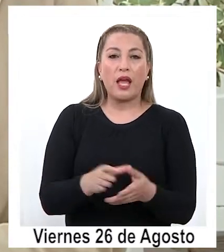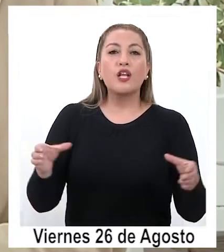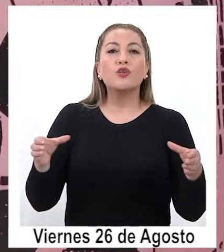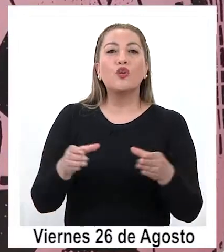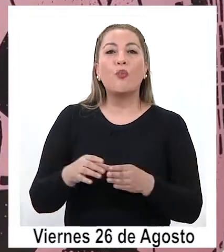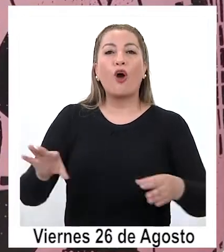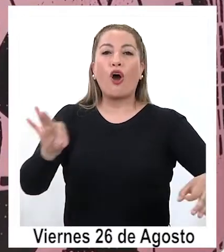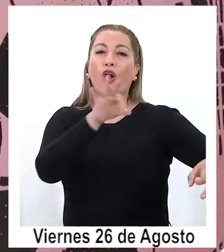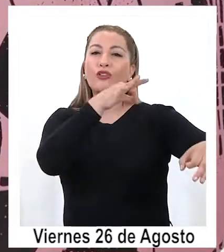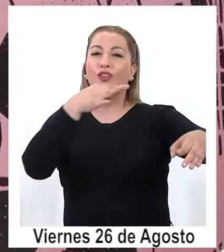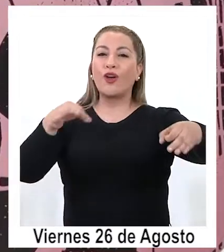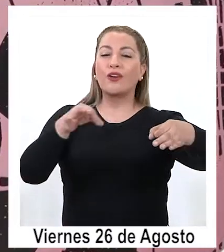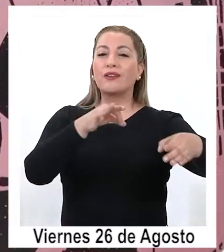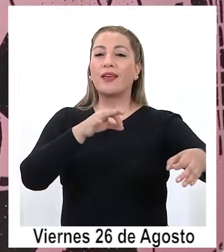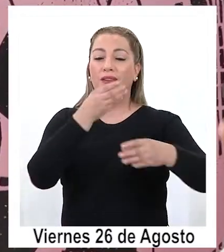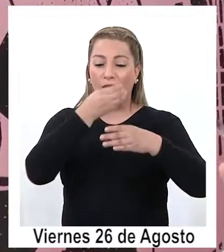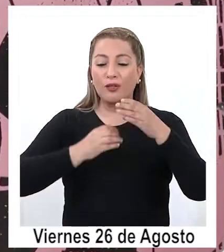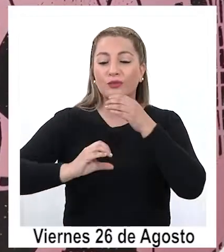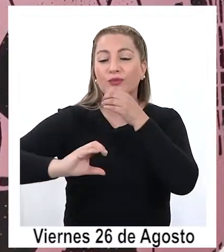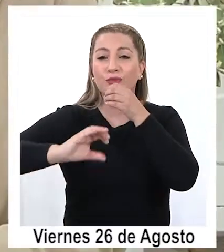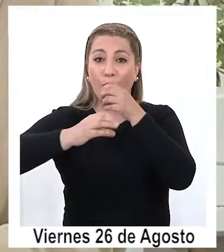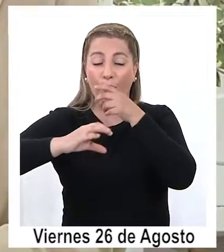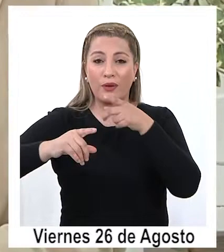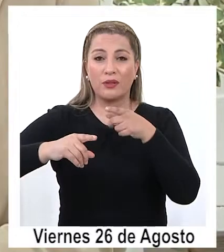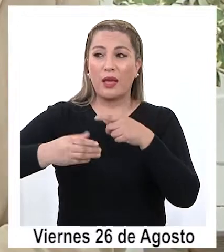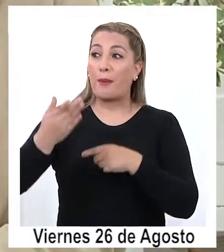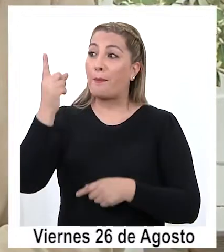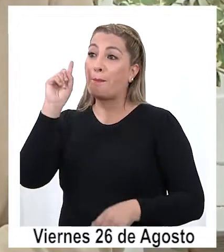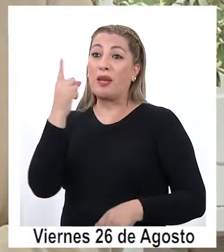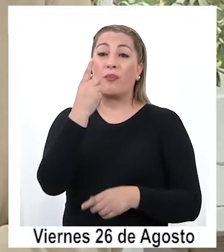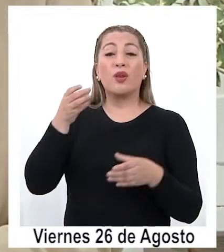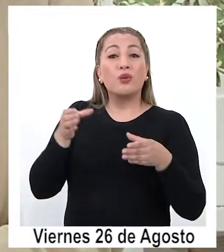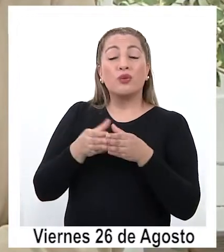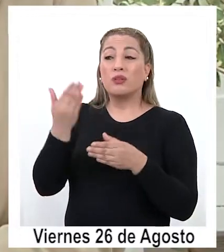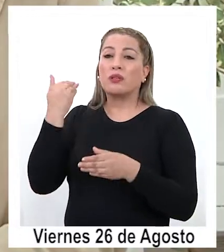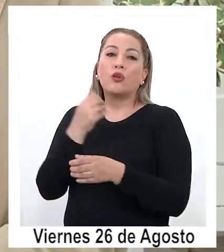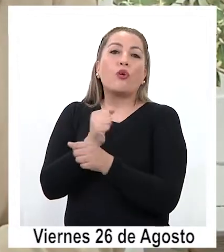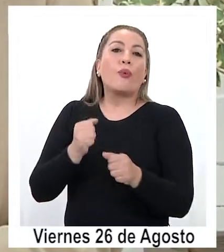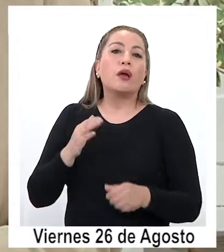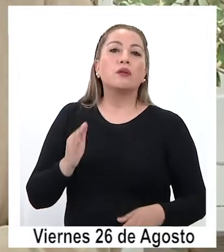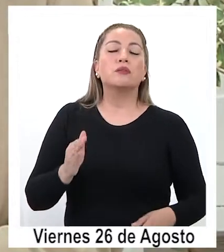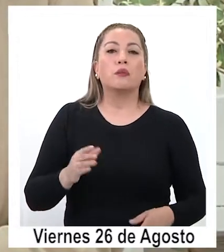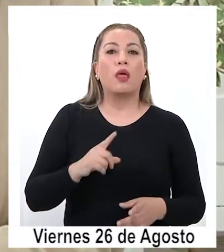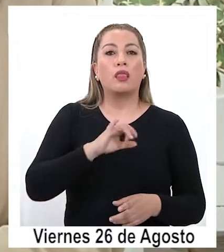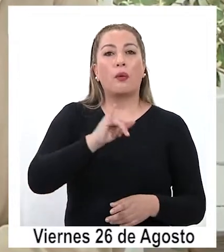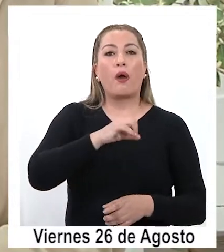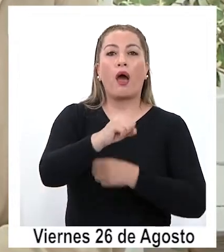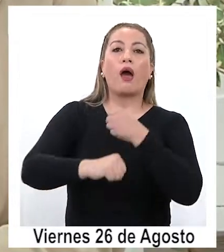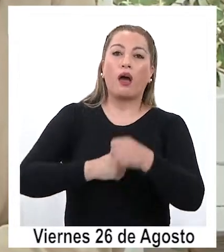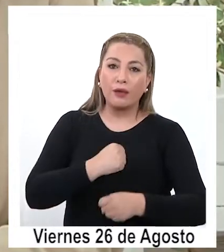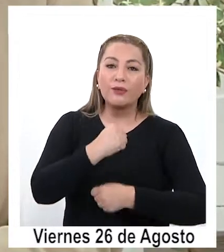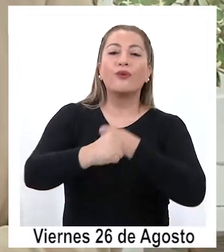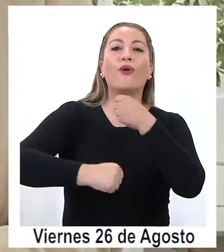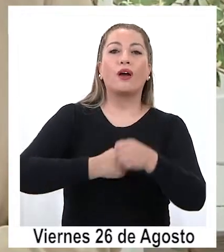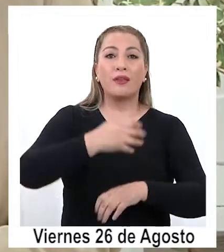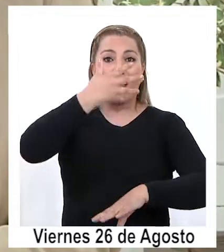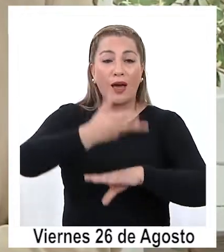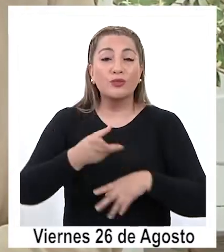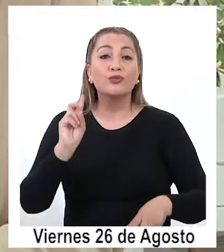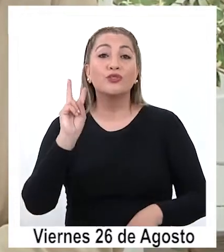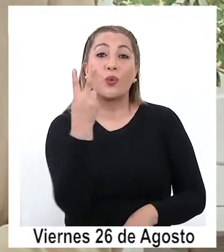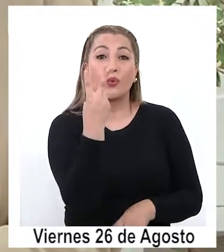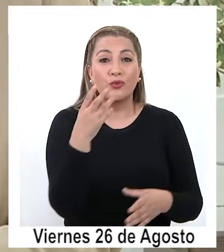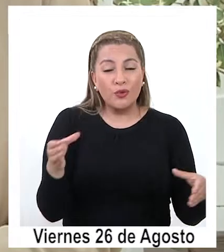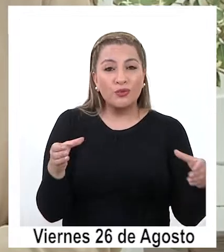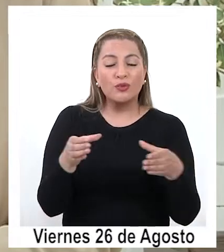regional cierto que tuvimos un primer proyecto una primera orquesta esa orquesta no pudo continuar pasaron varios años ahora tenemos una segunda orquesta pero